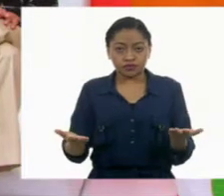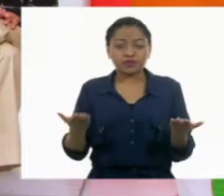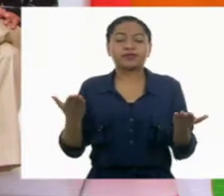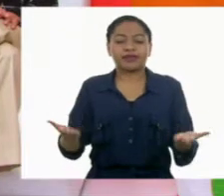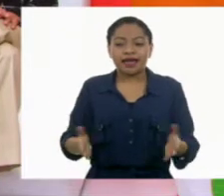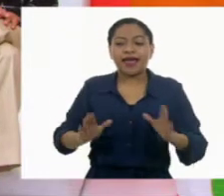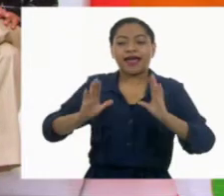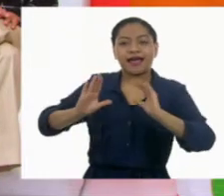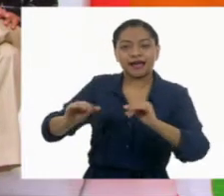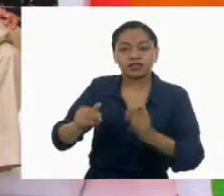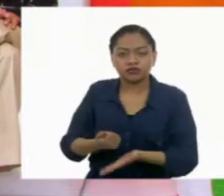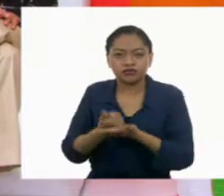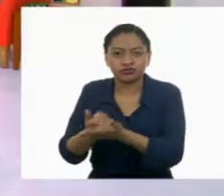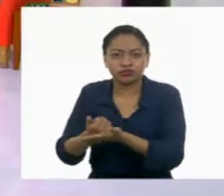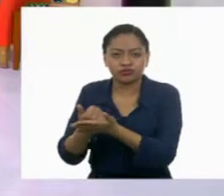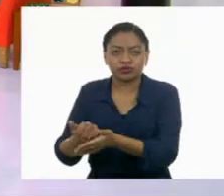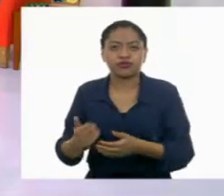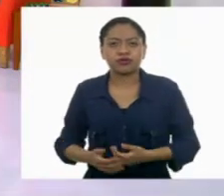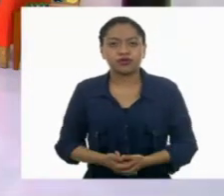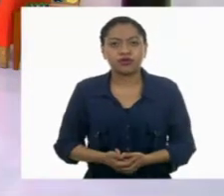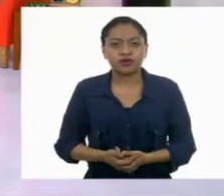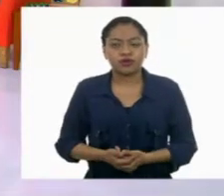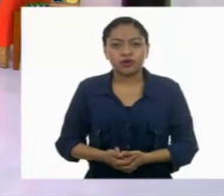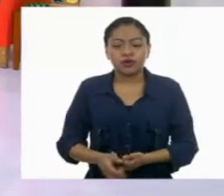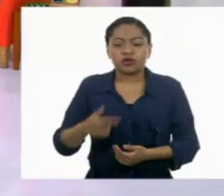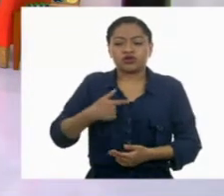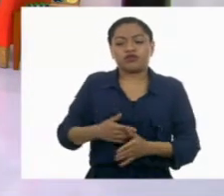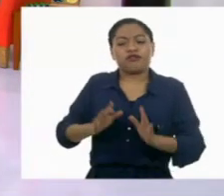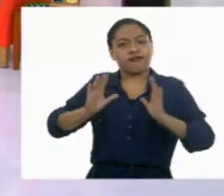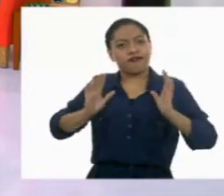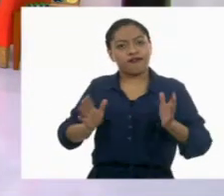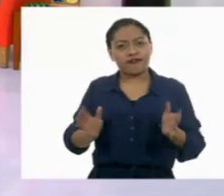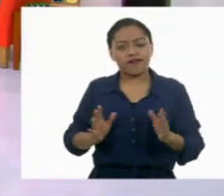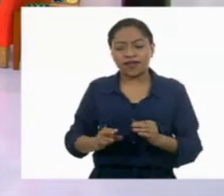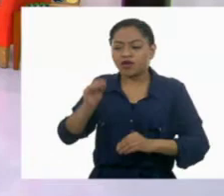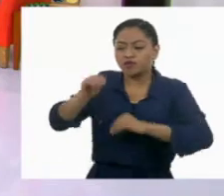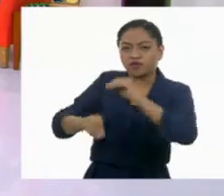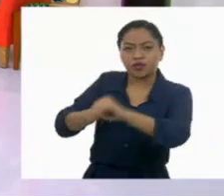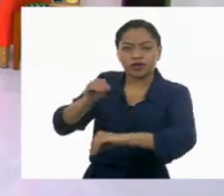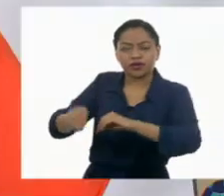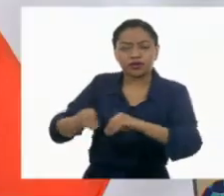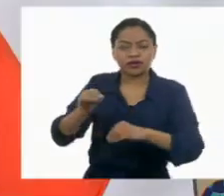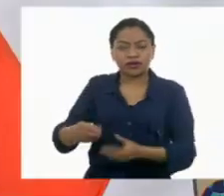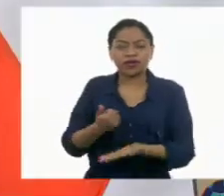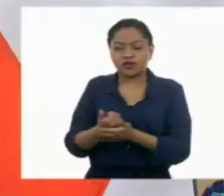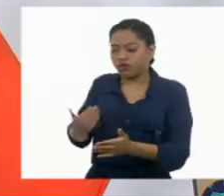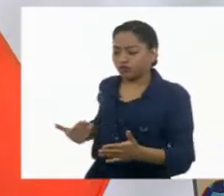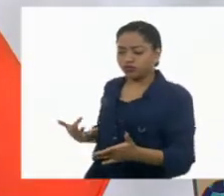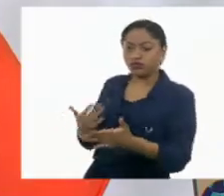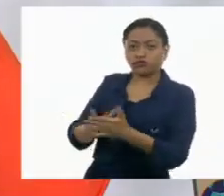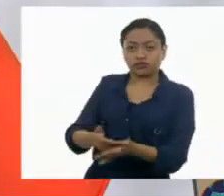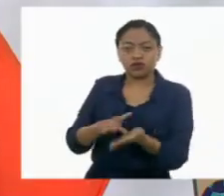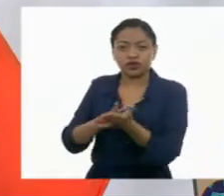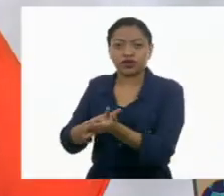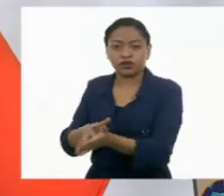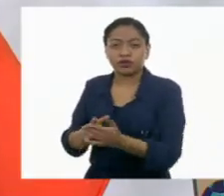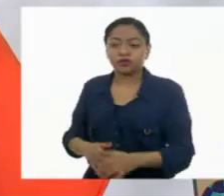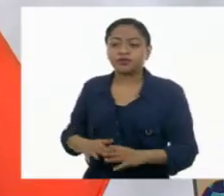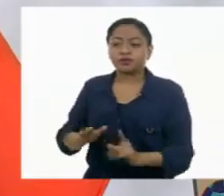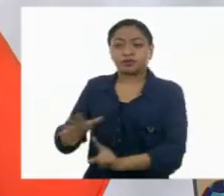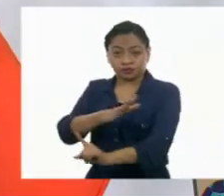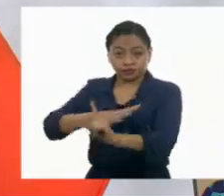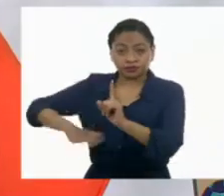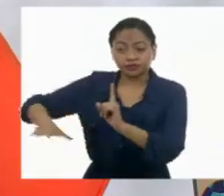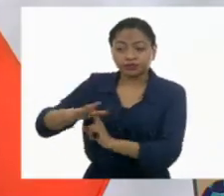parte de estímulo sensoperceptivo, en el cual yo ya estoy involucrando los elementos que he trabajado desde el aspecto